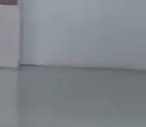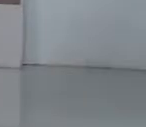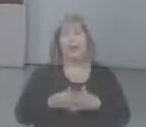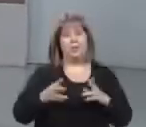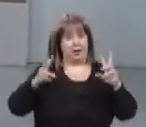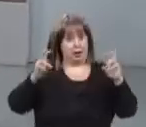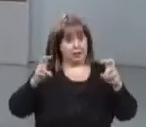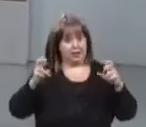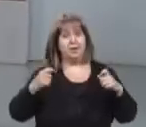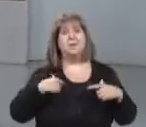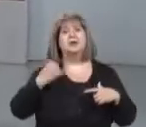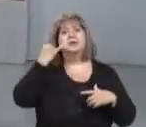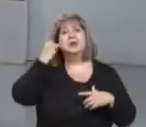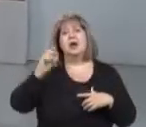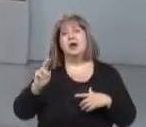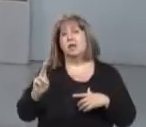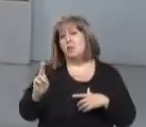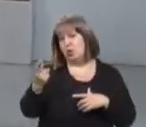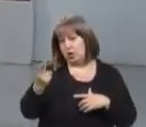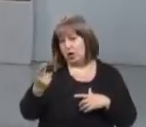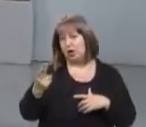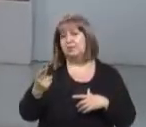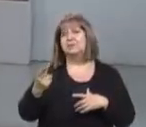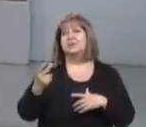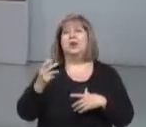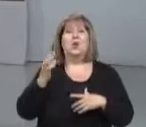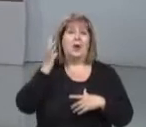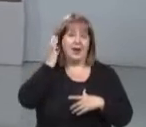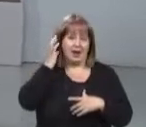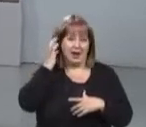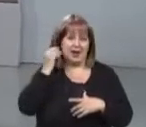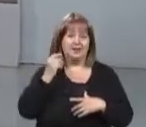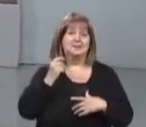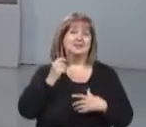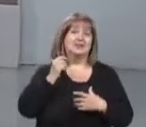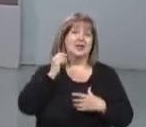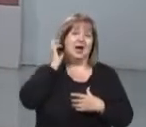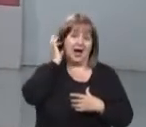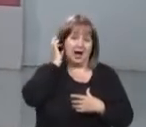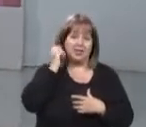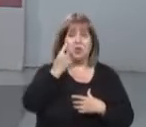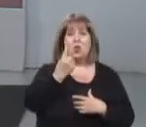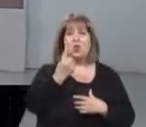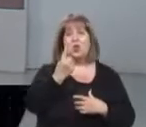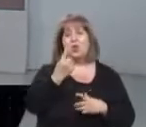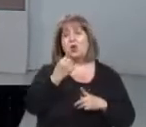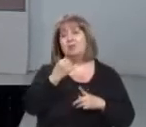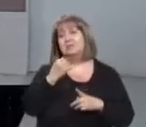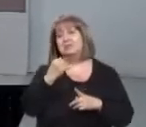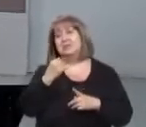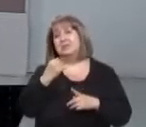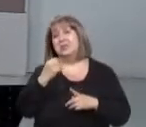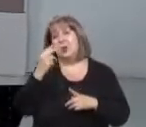Bueno, hablamos del homicidio, ¿no? La muerte de esta pequeña de 1 año y 9 meses. Estamos hablando de Nayara Ortiz.